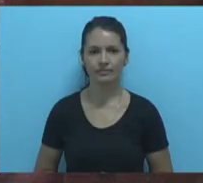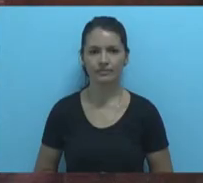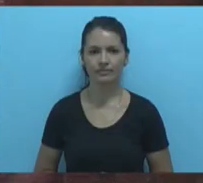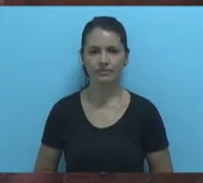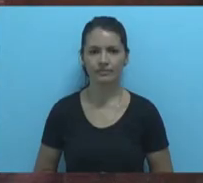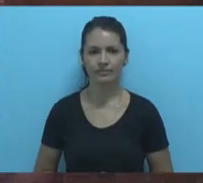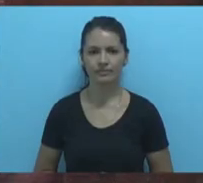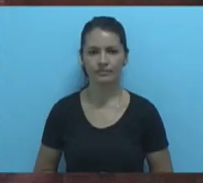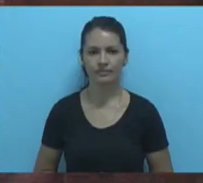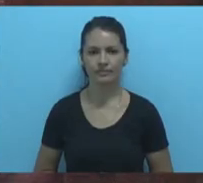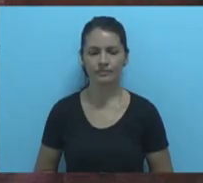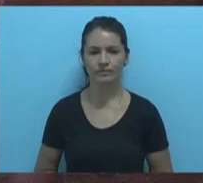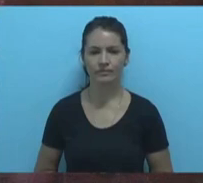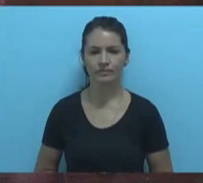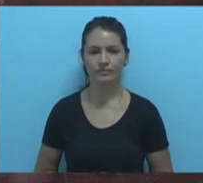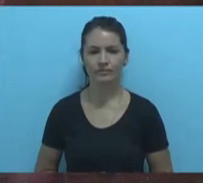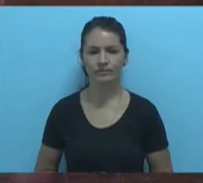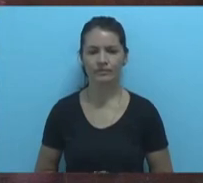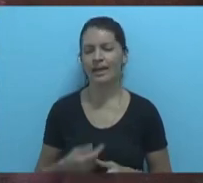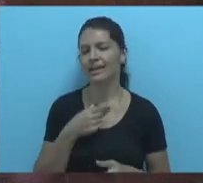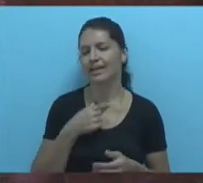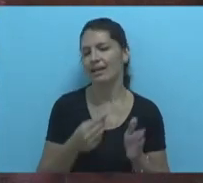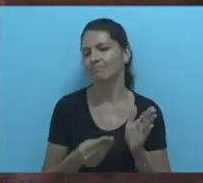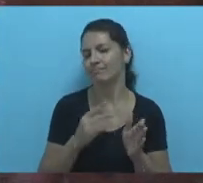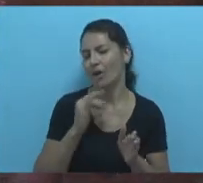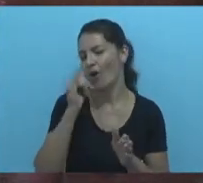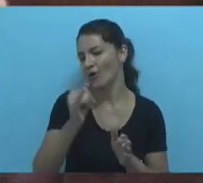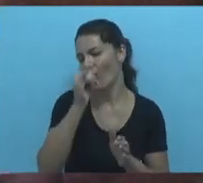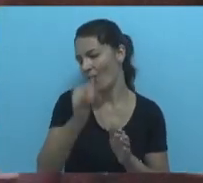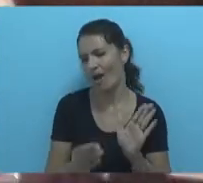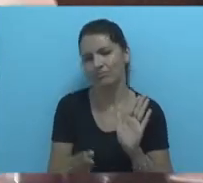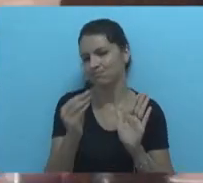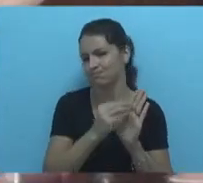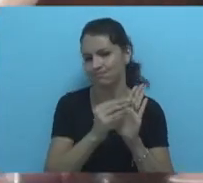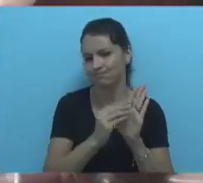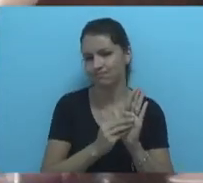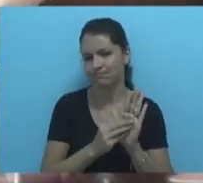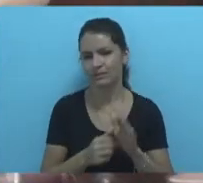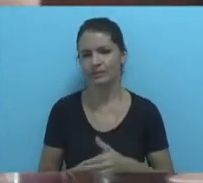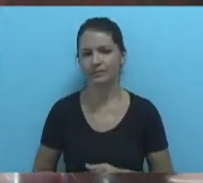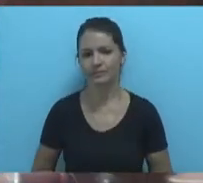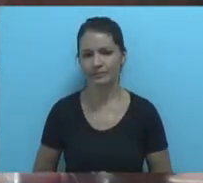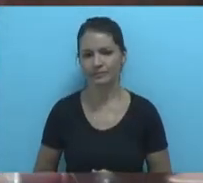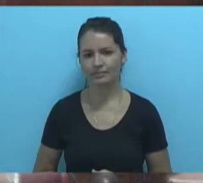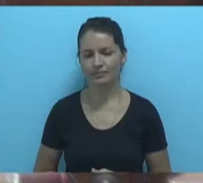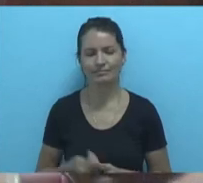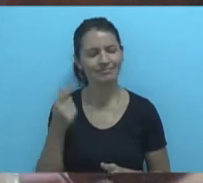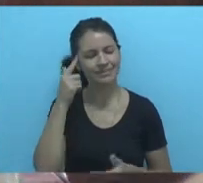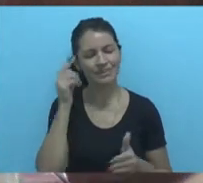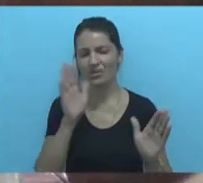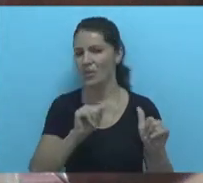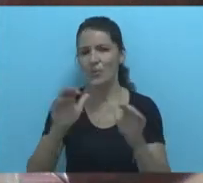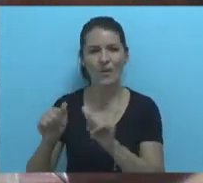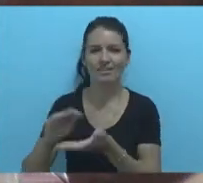Solamente sumar algunas consideraciones a lo que decía Damaris, que comparto plenamente y me siento muy identificada